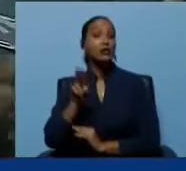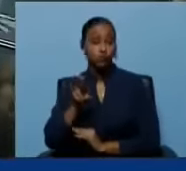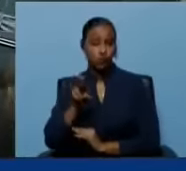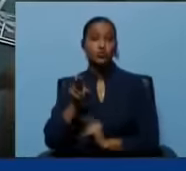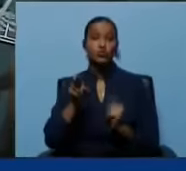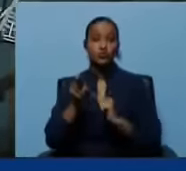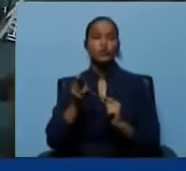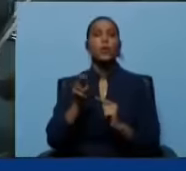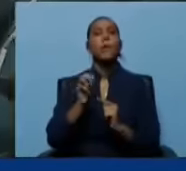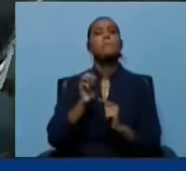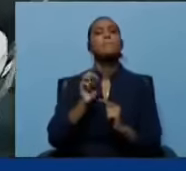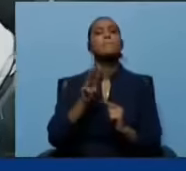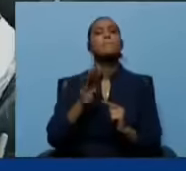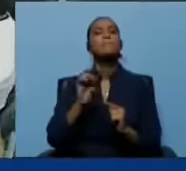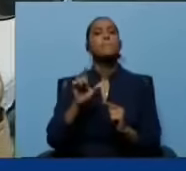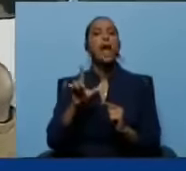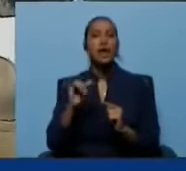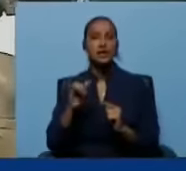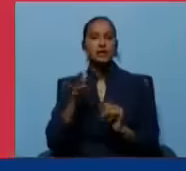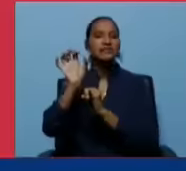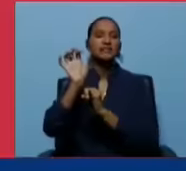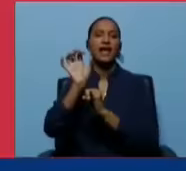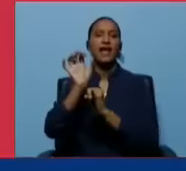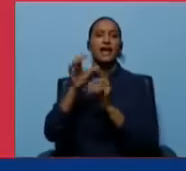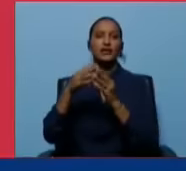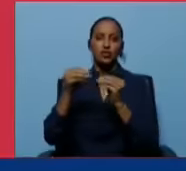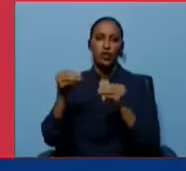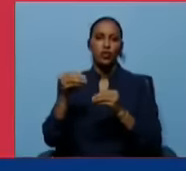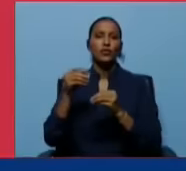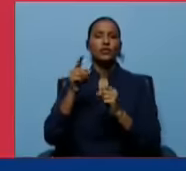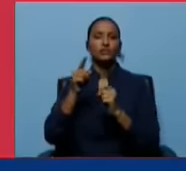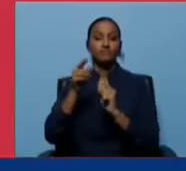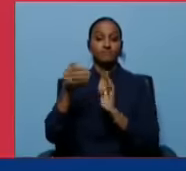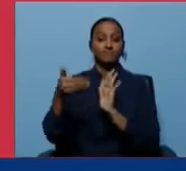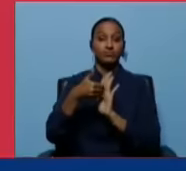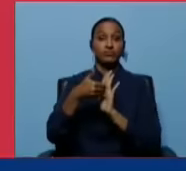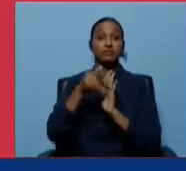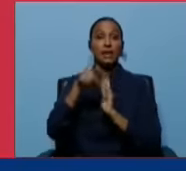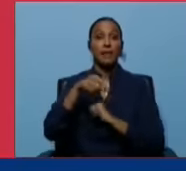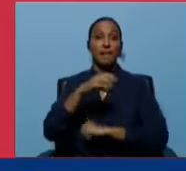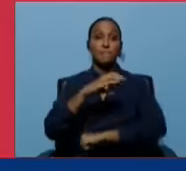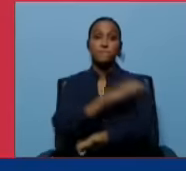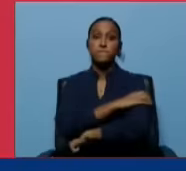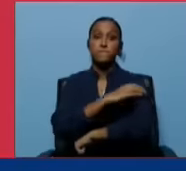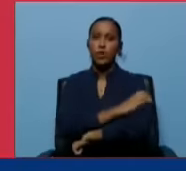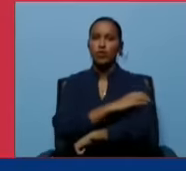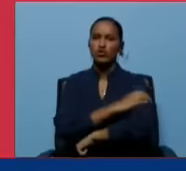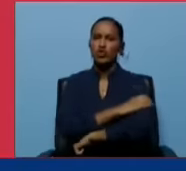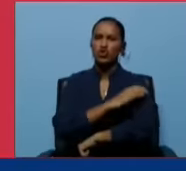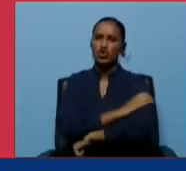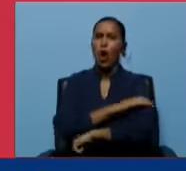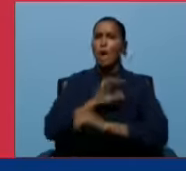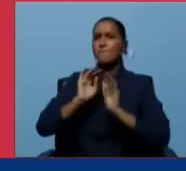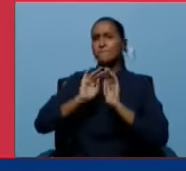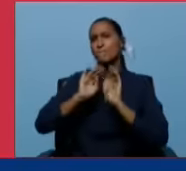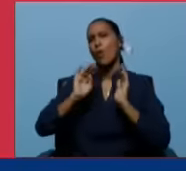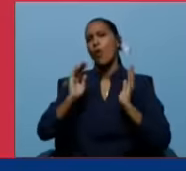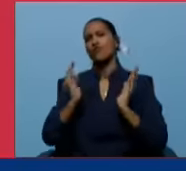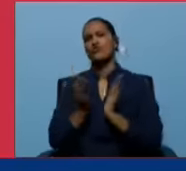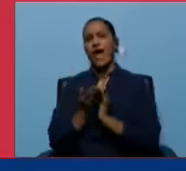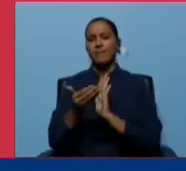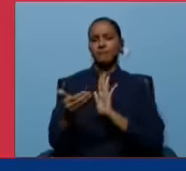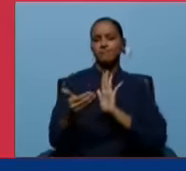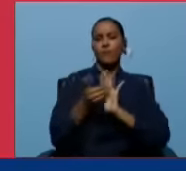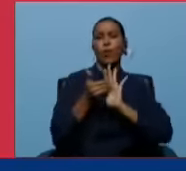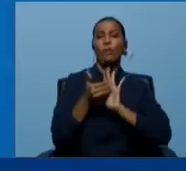precisamente de la agresión imperialista neofascista mundial contra Venezuela. Que en